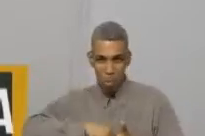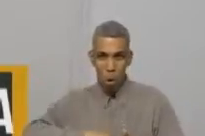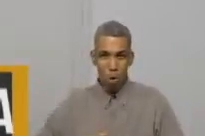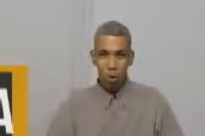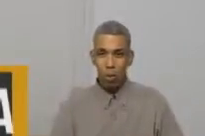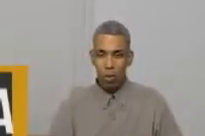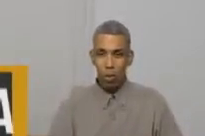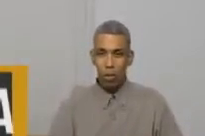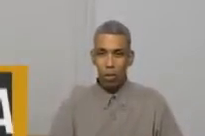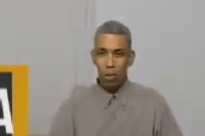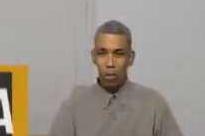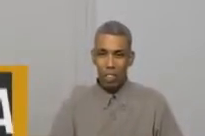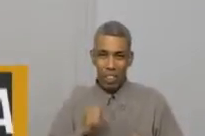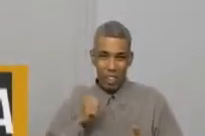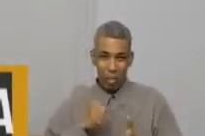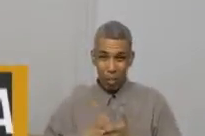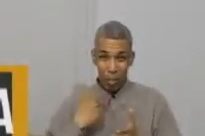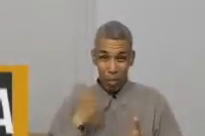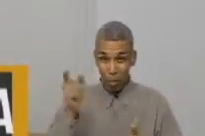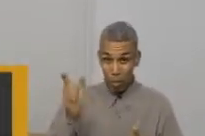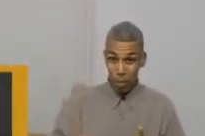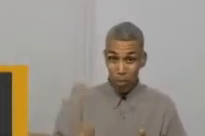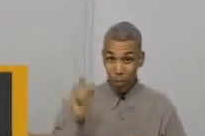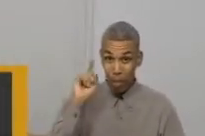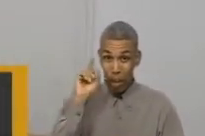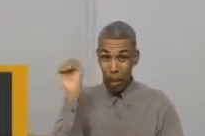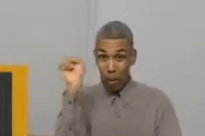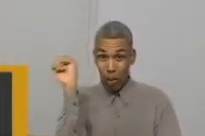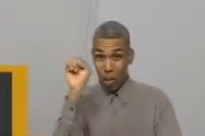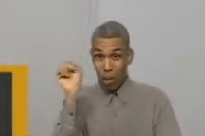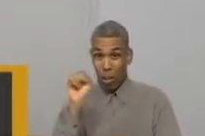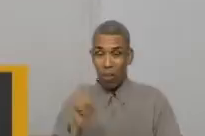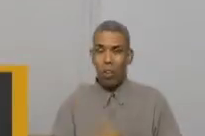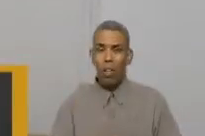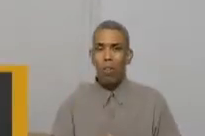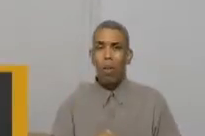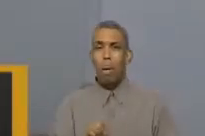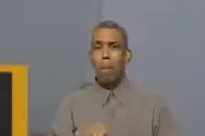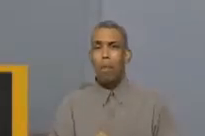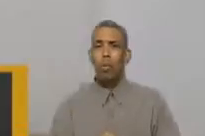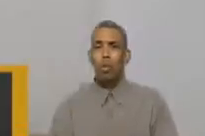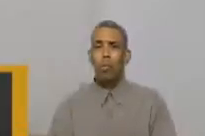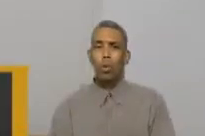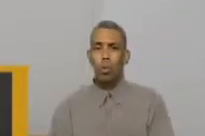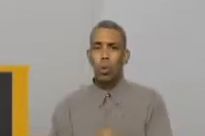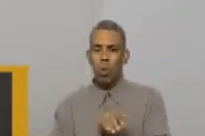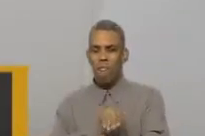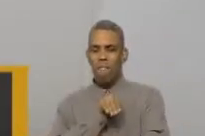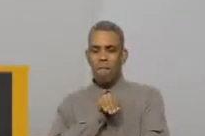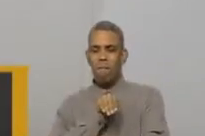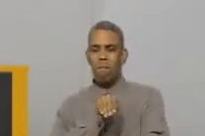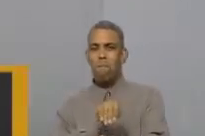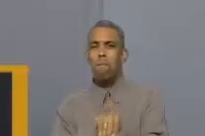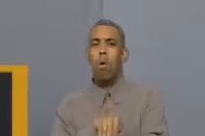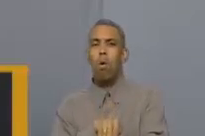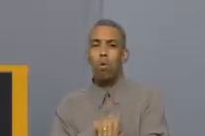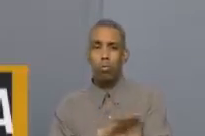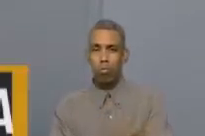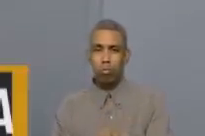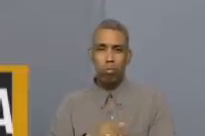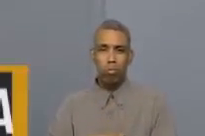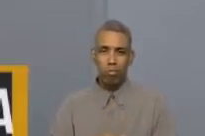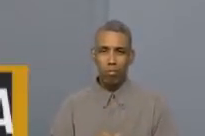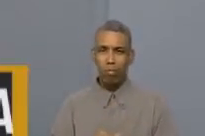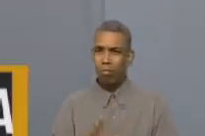estos hechos pueden aminorarse si respetamos las normas de tránsito y si respetamos la velocidad, no exceder los límites de velocidad.